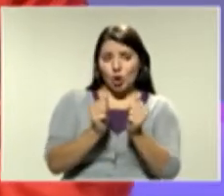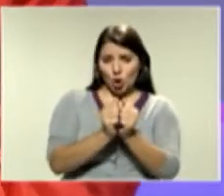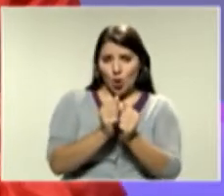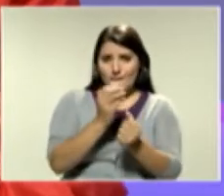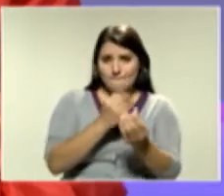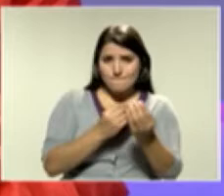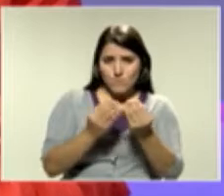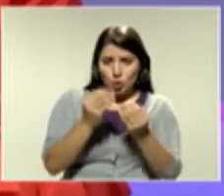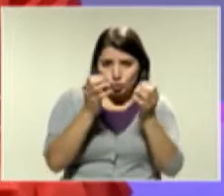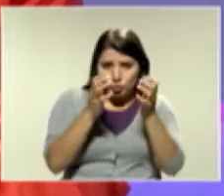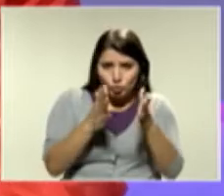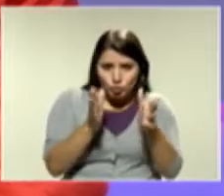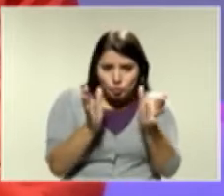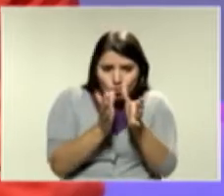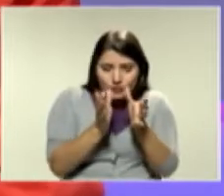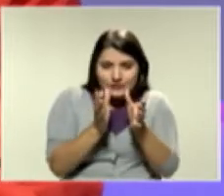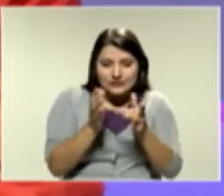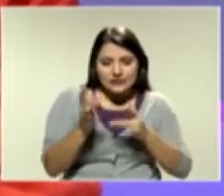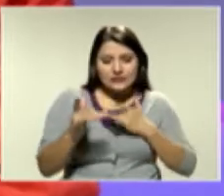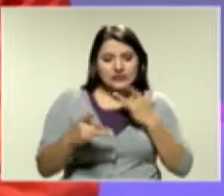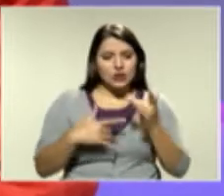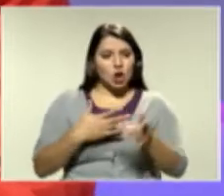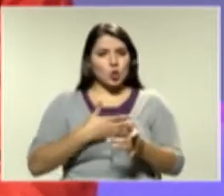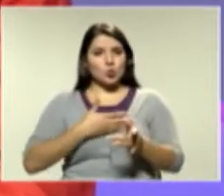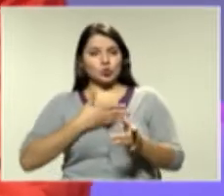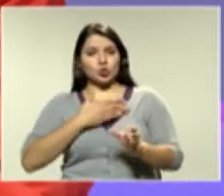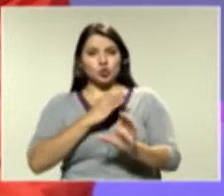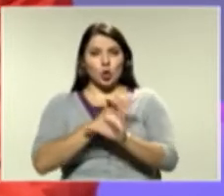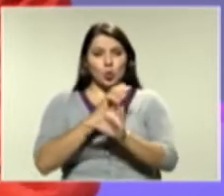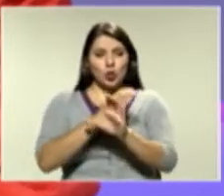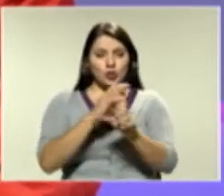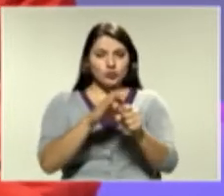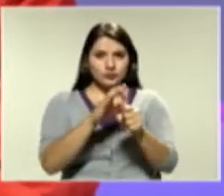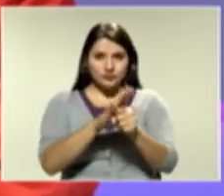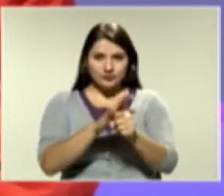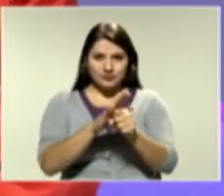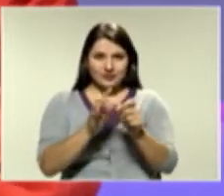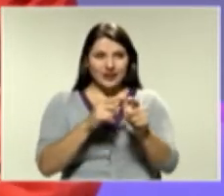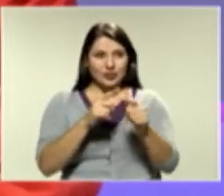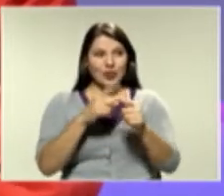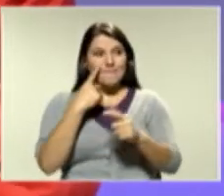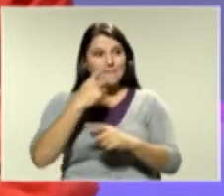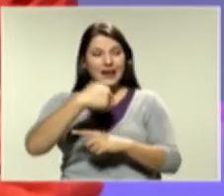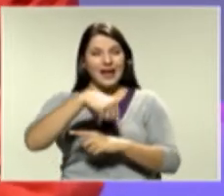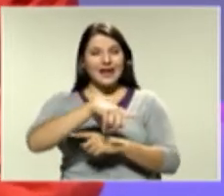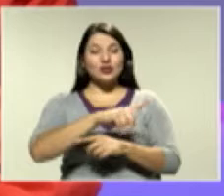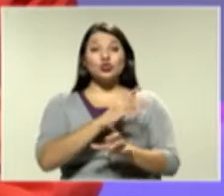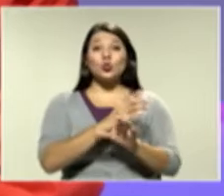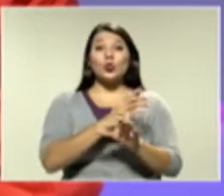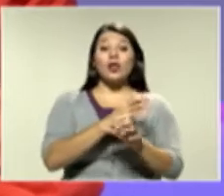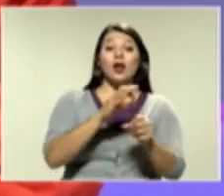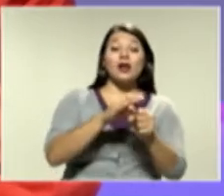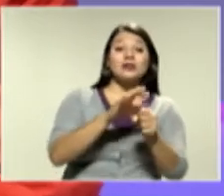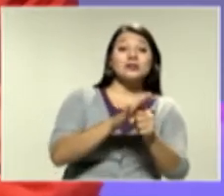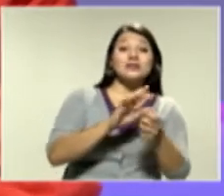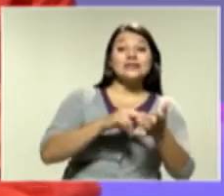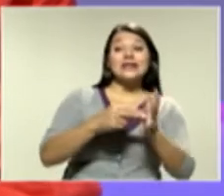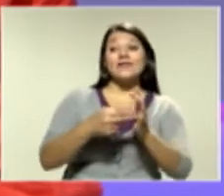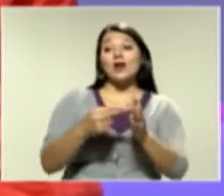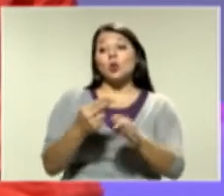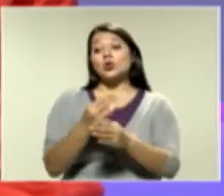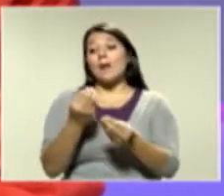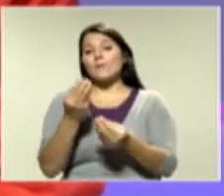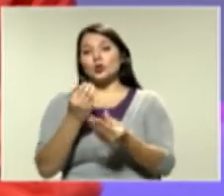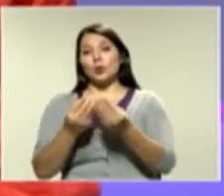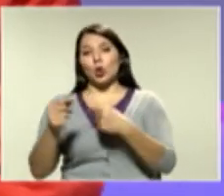ellos se sienten orgullosos de cuidar su cultivo. Entonces para ellos el cuidar es aplicar plaguicidas